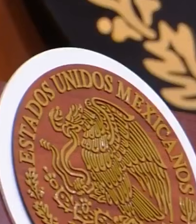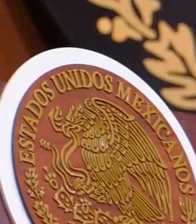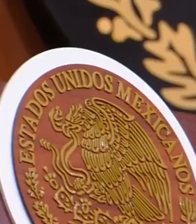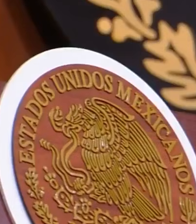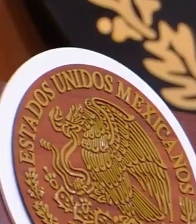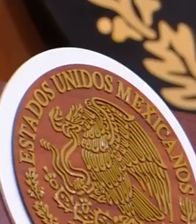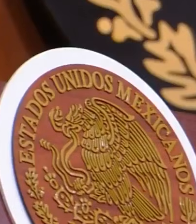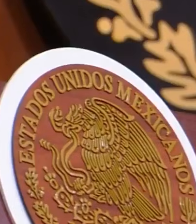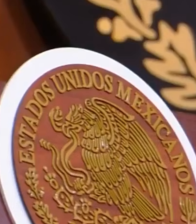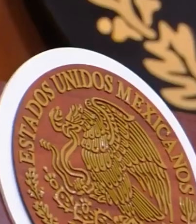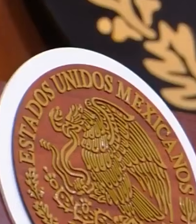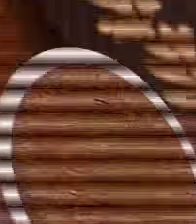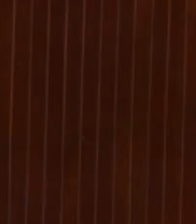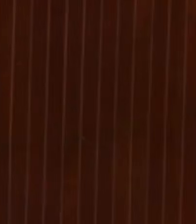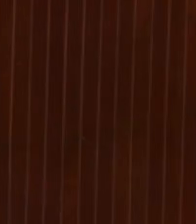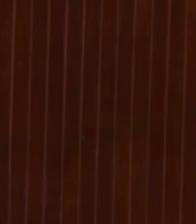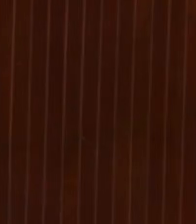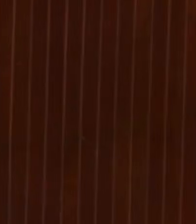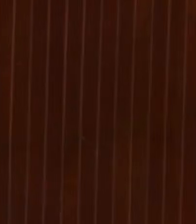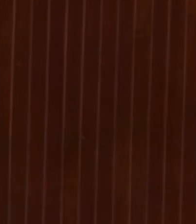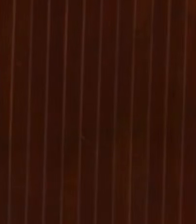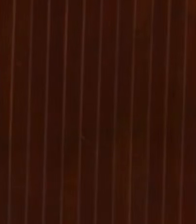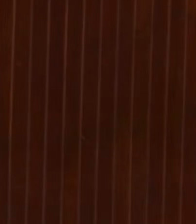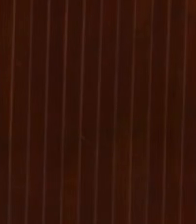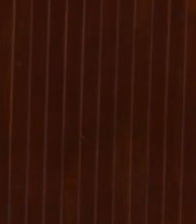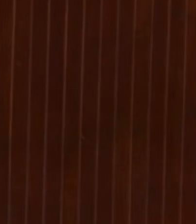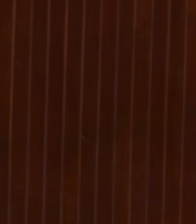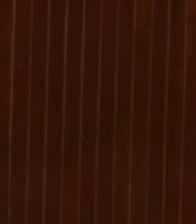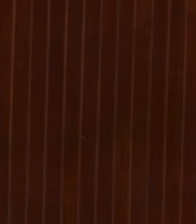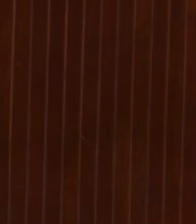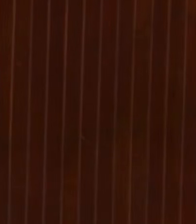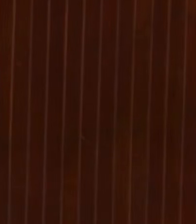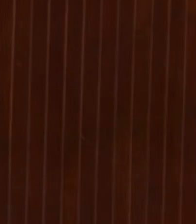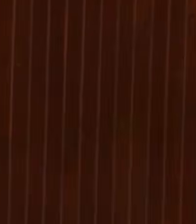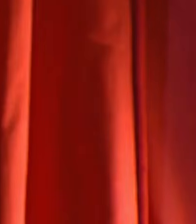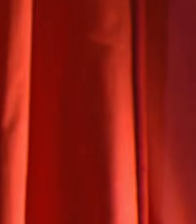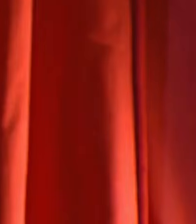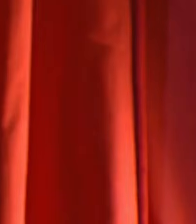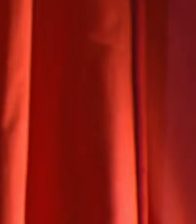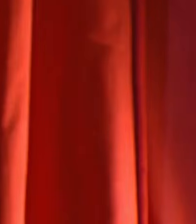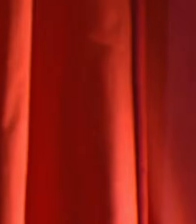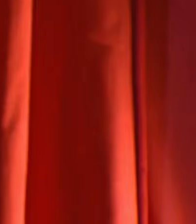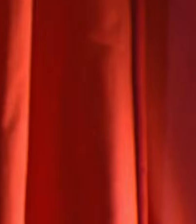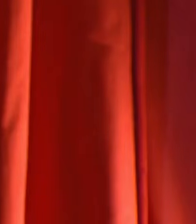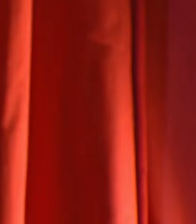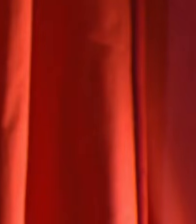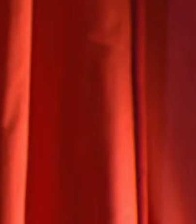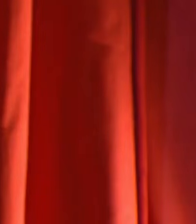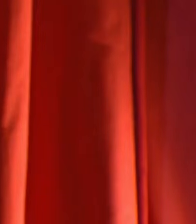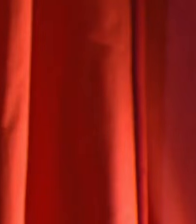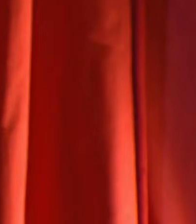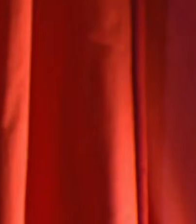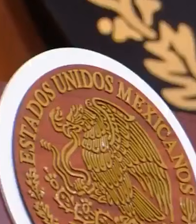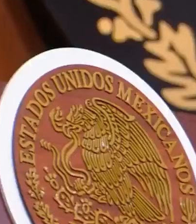integridad, independencia y soberanía, tales como golpes de Estado, injerencia en elecciones